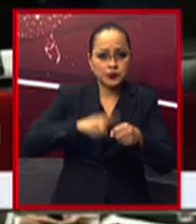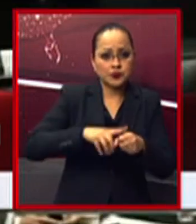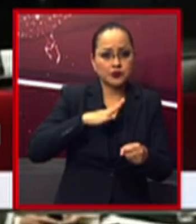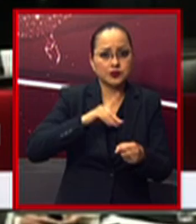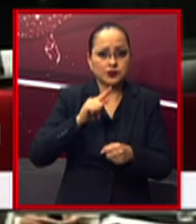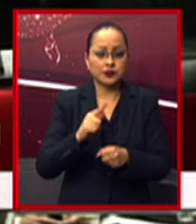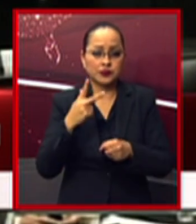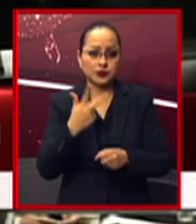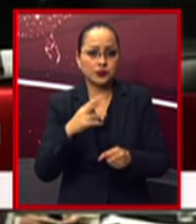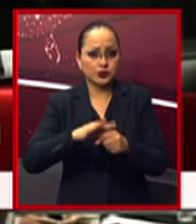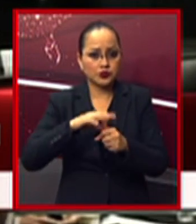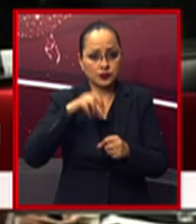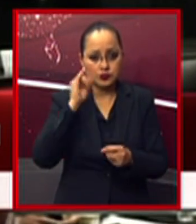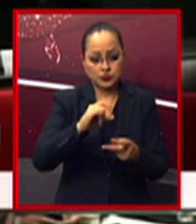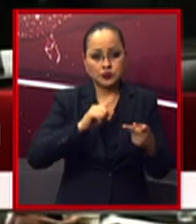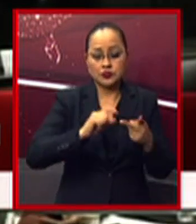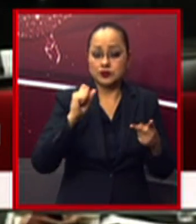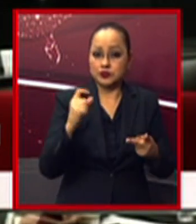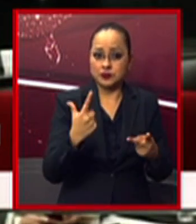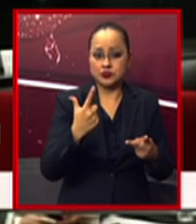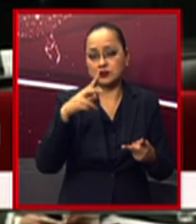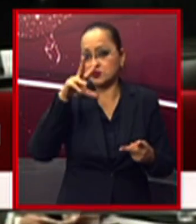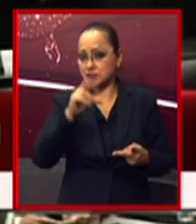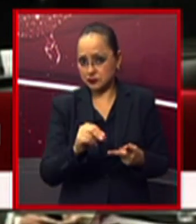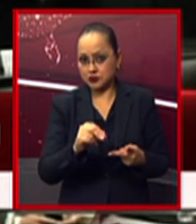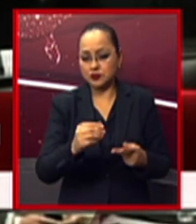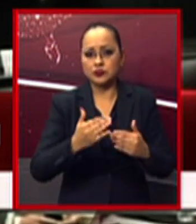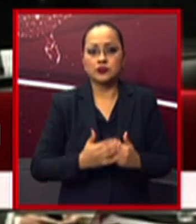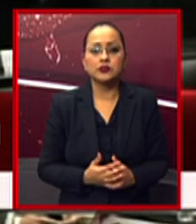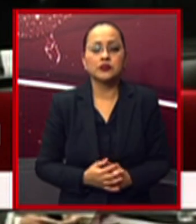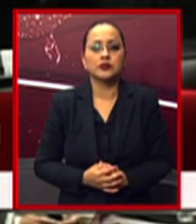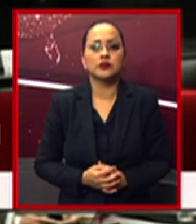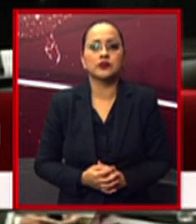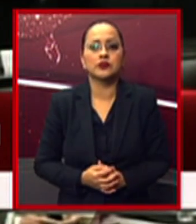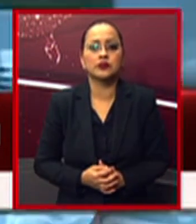registraron 78 sufragios a favor y 27 en contra.